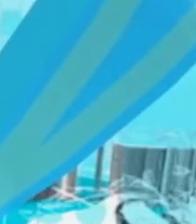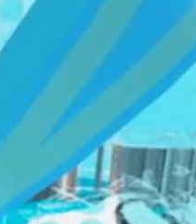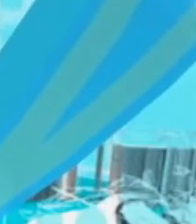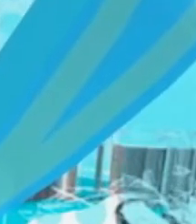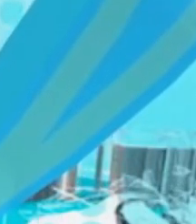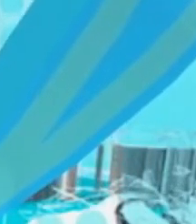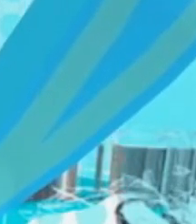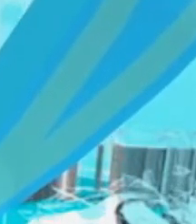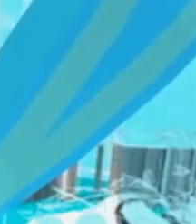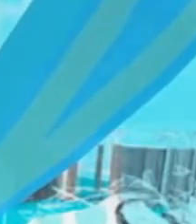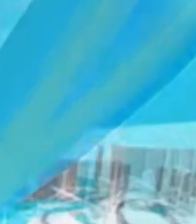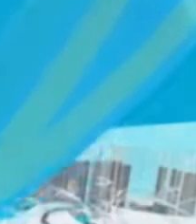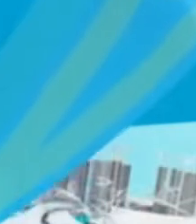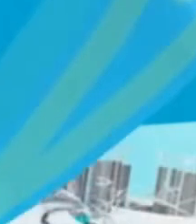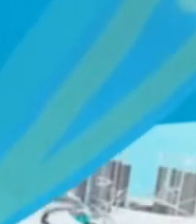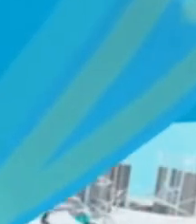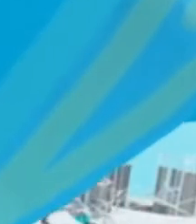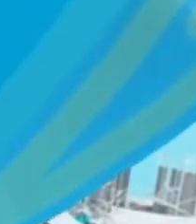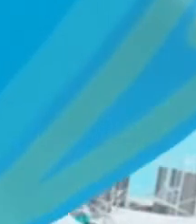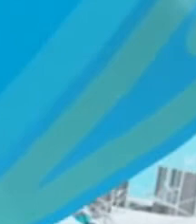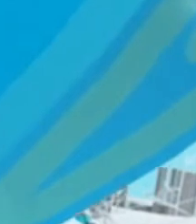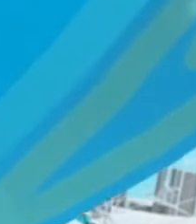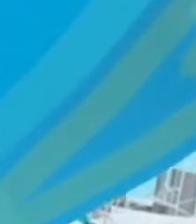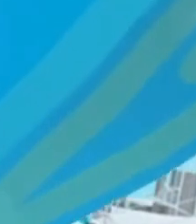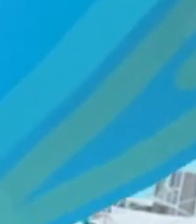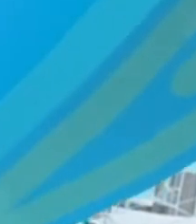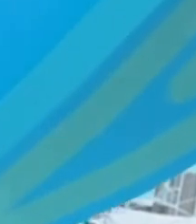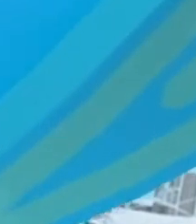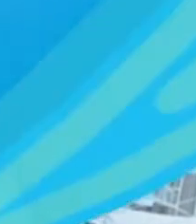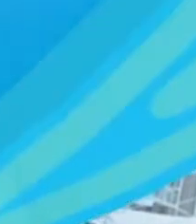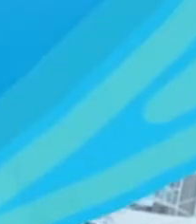Banco Popular presentó el tipo de cambio.